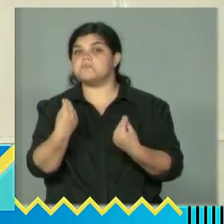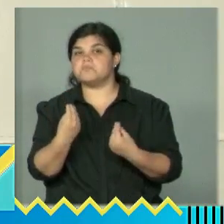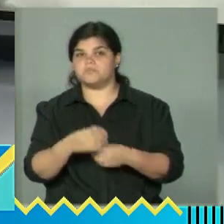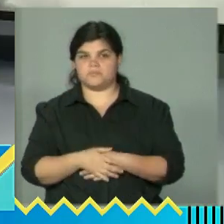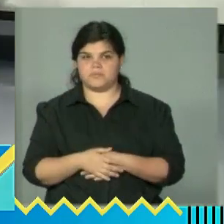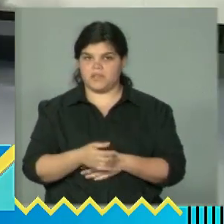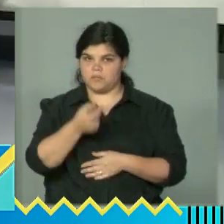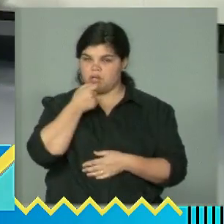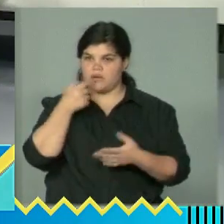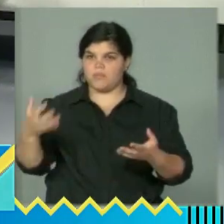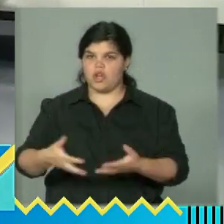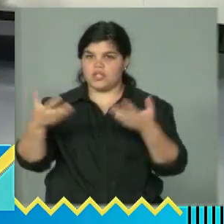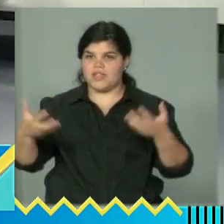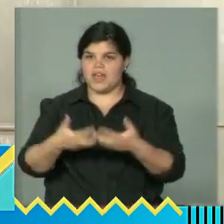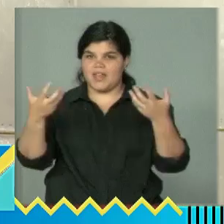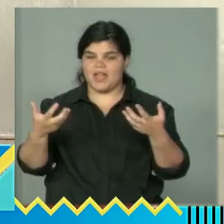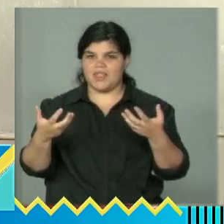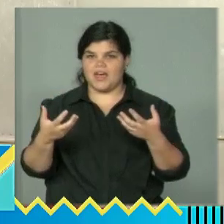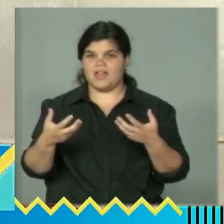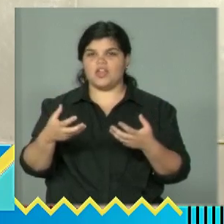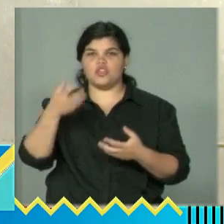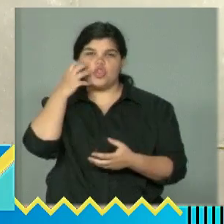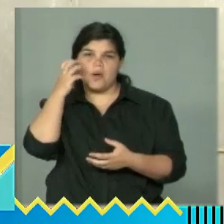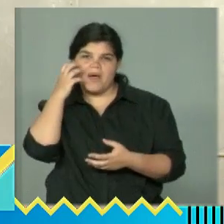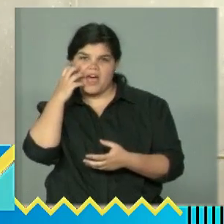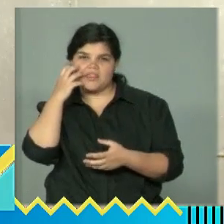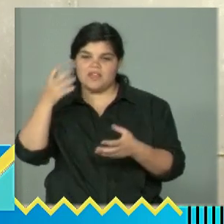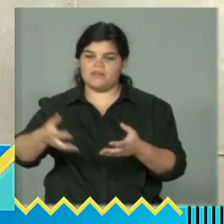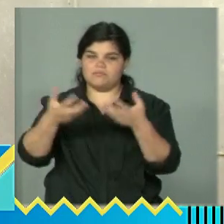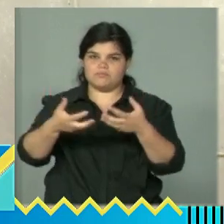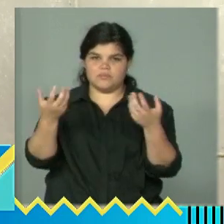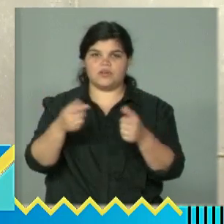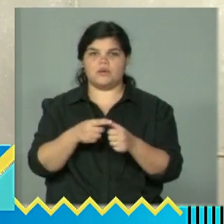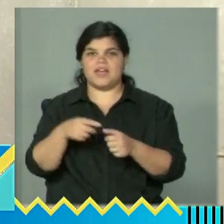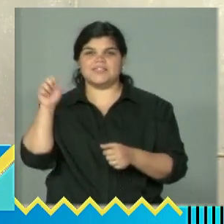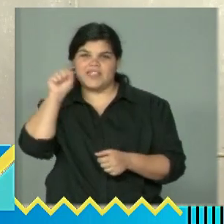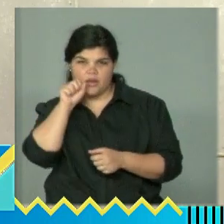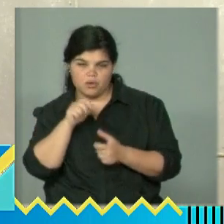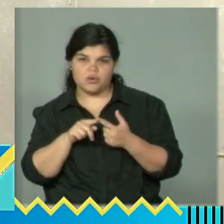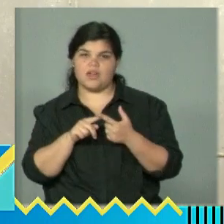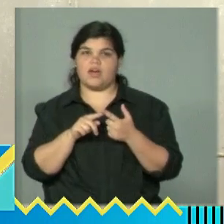ensalada de lechuga y tomate, una zanahoria, puedes pedir una...